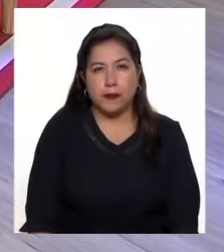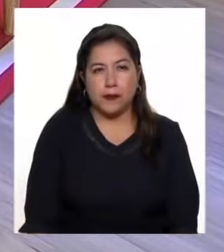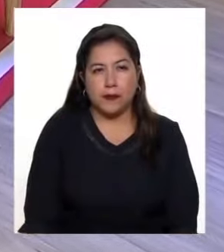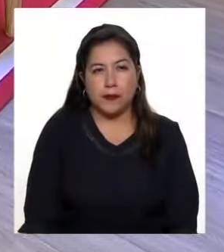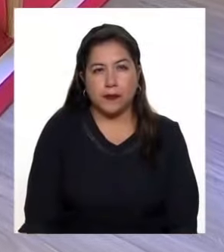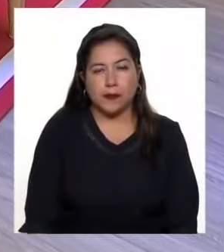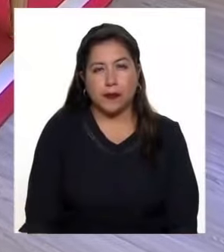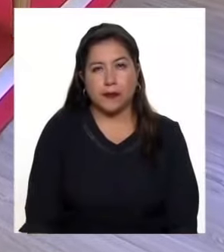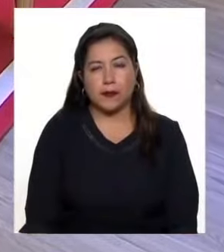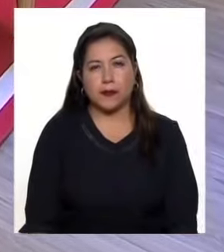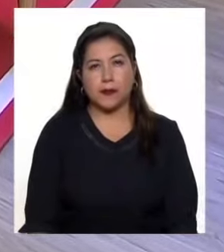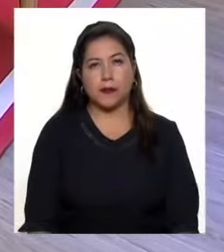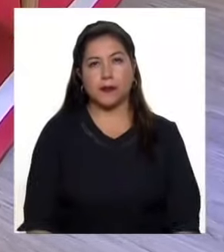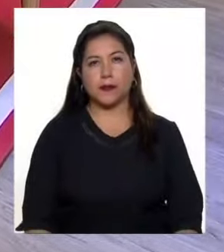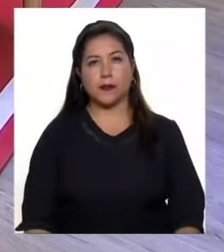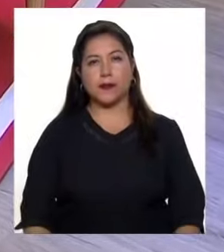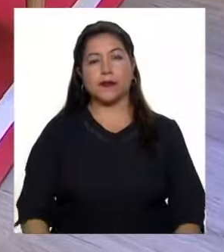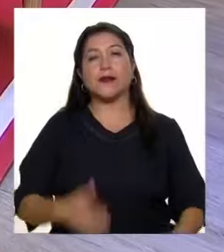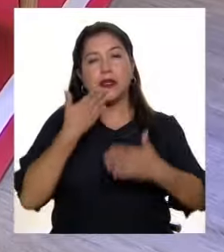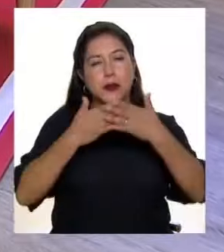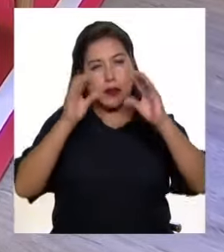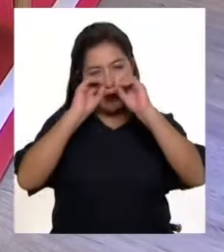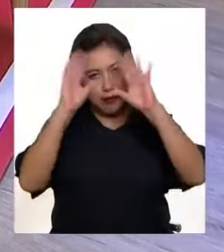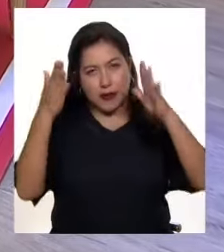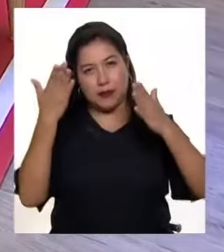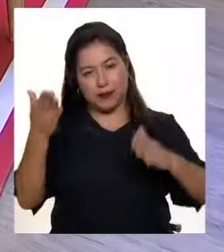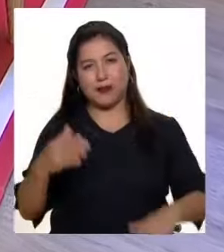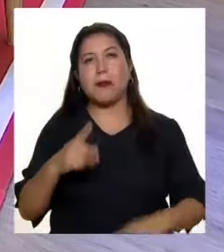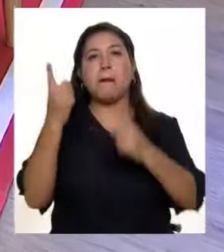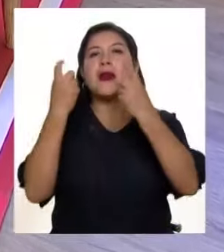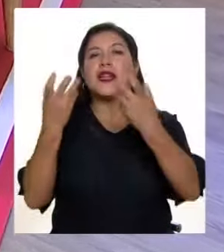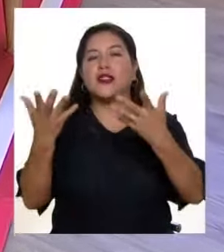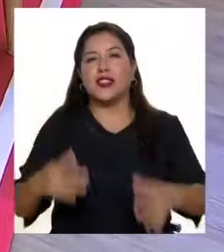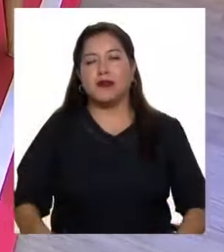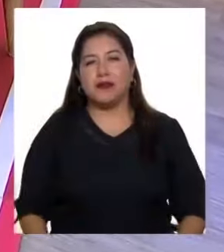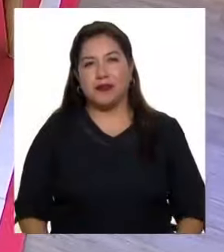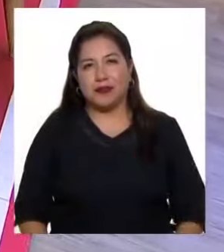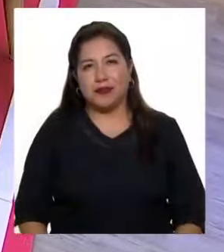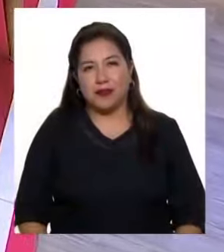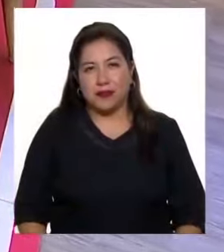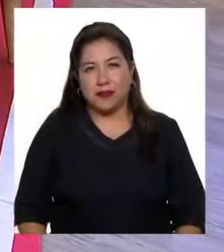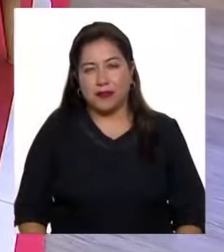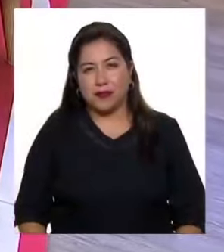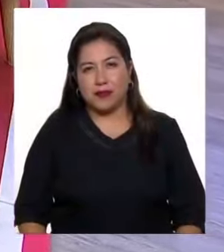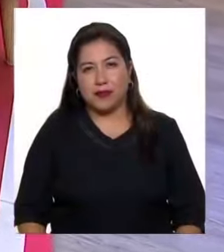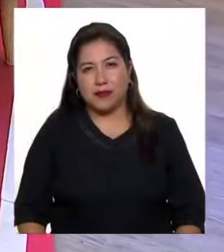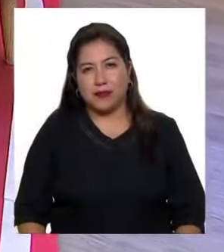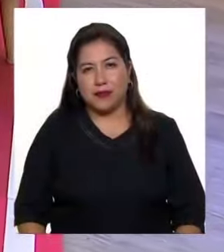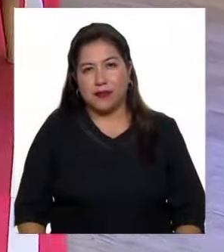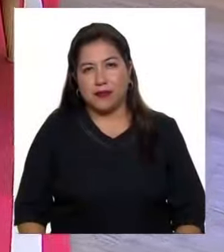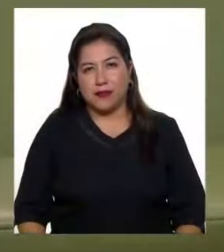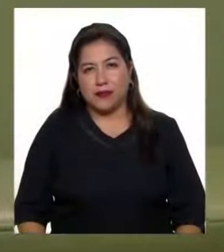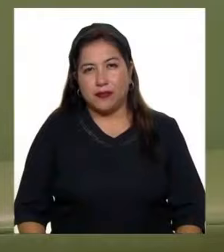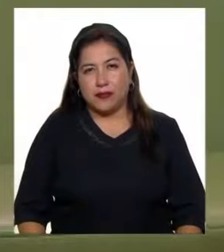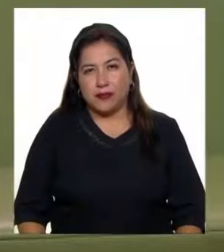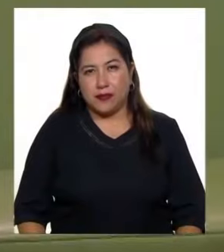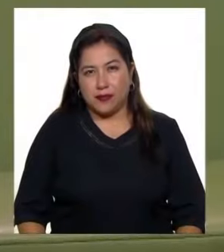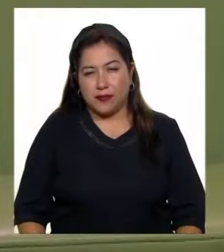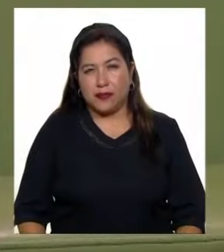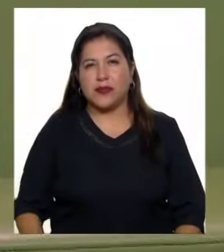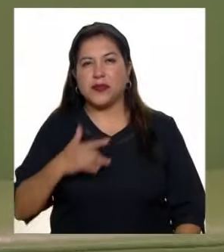¿Wilmer? Hola. Buenos días. Ahí está. Adelante con tu inquietud. Buenos días, señor. Yo creo tener